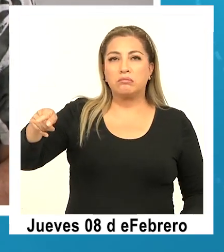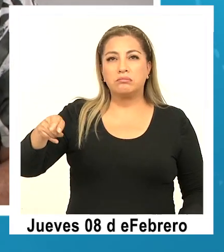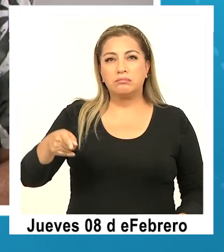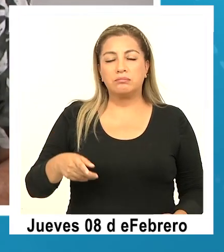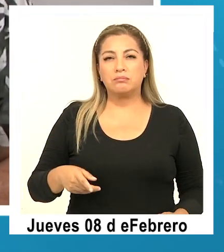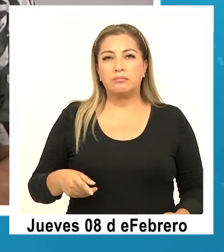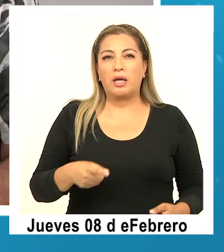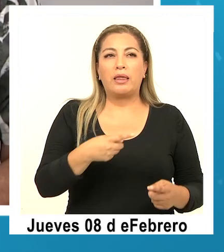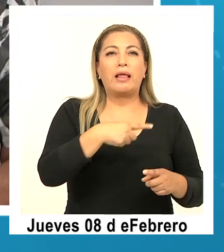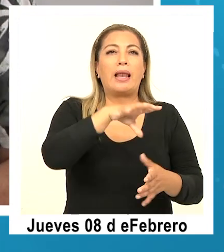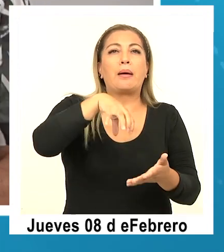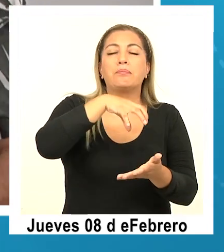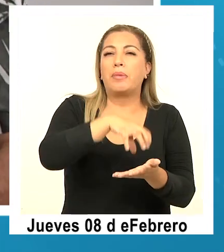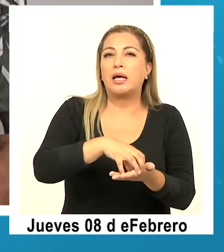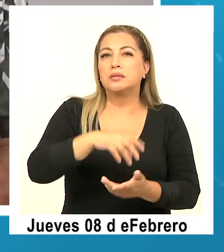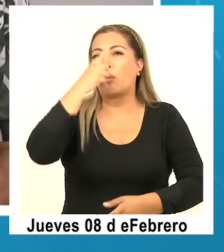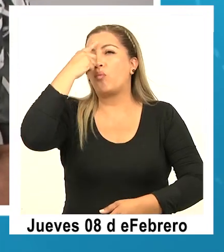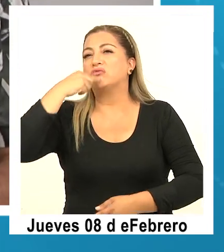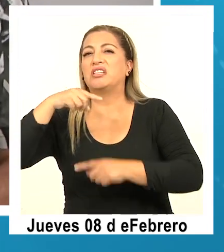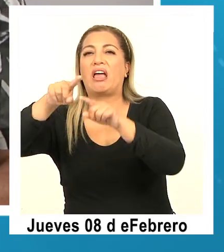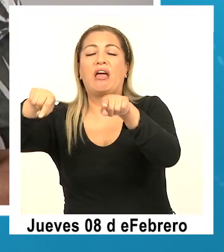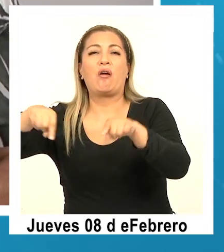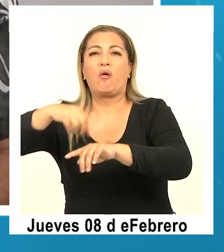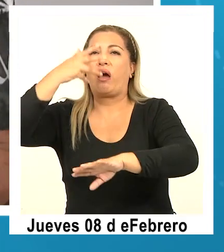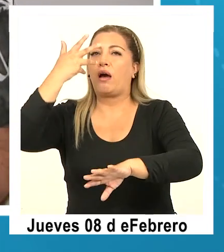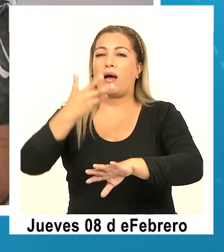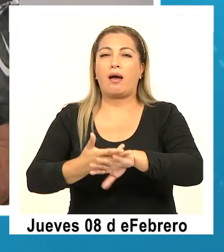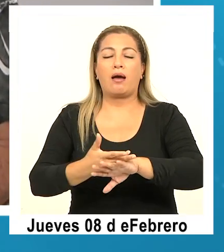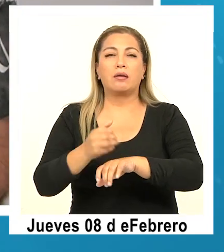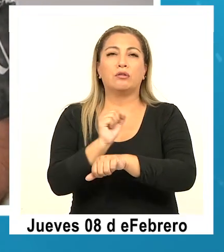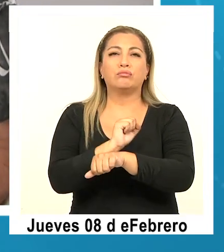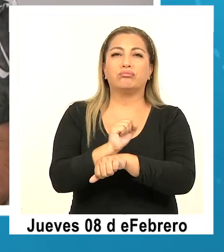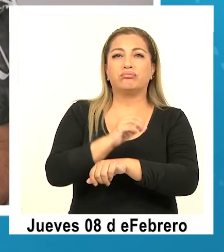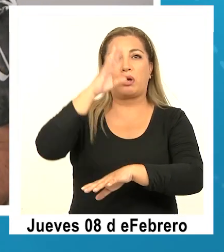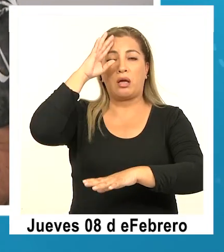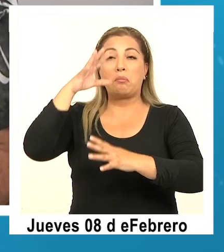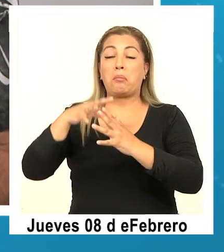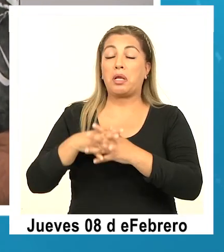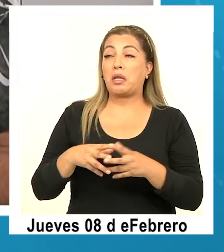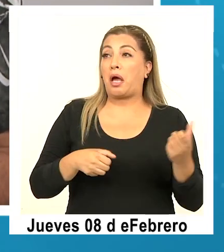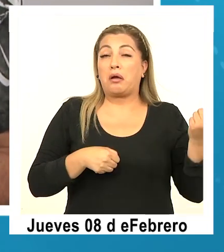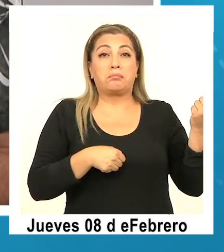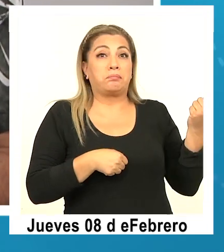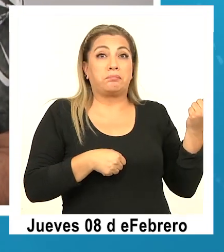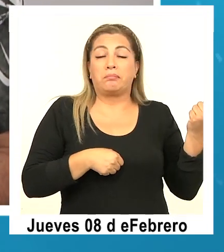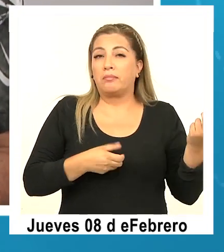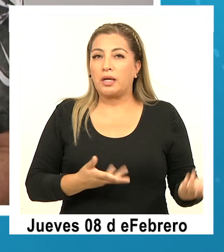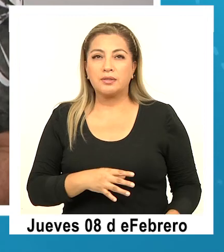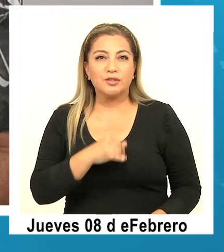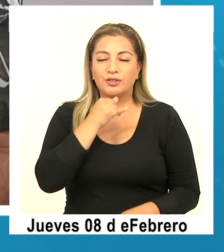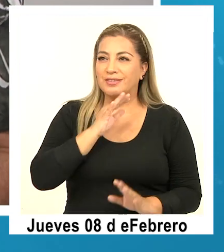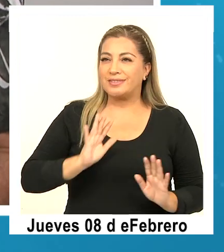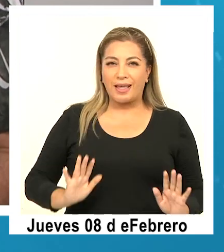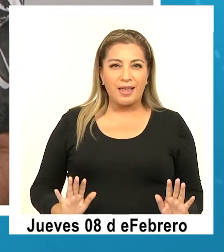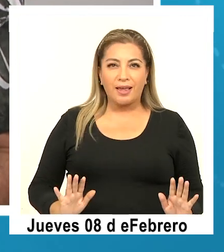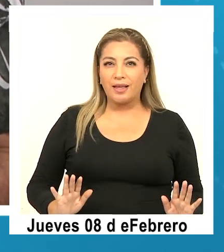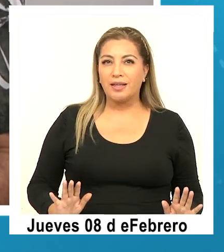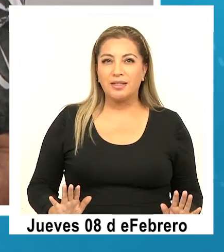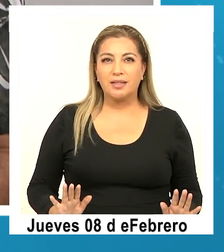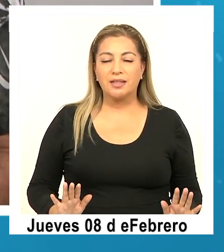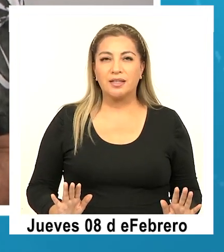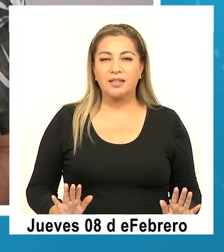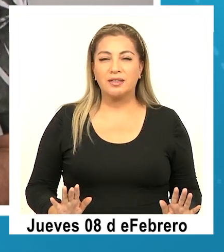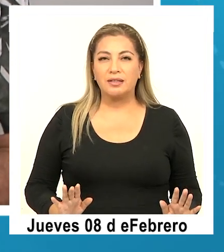En todas las plazas, en los museos, en todos lados, ¿cierto? Hay patrullas de militares. Bueno, y uno, no sé, no